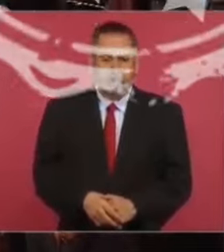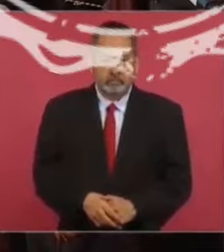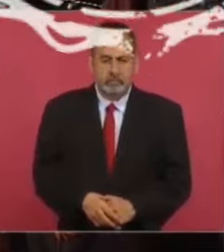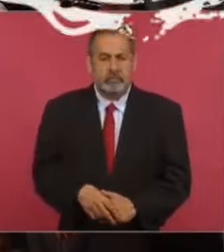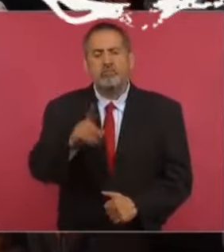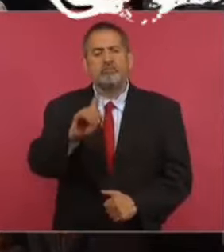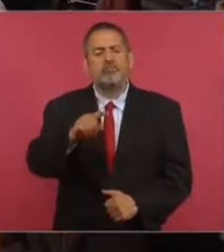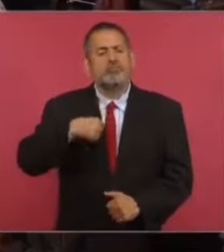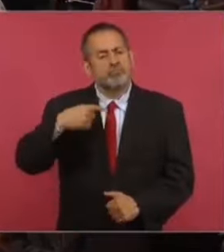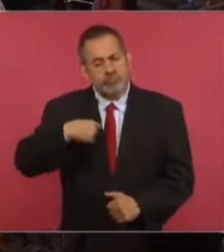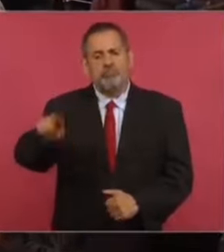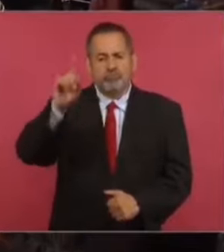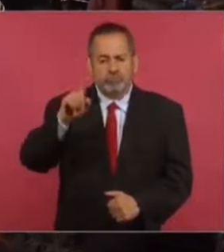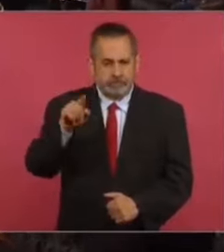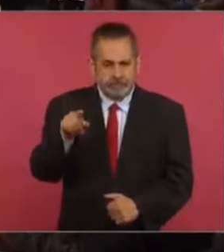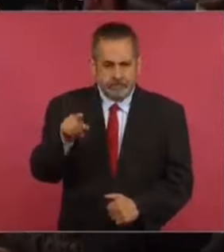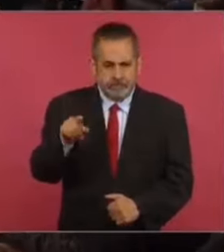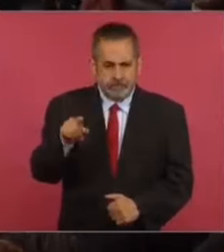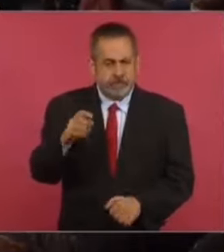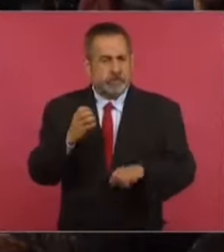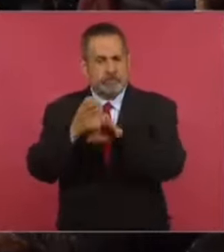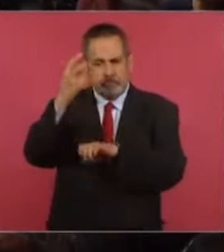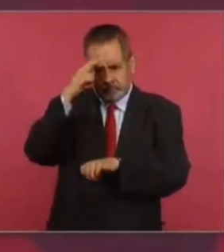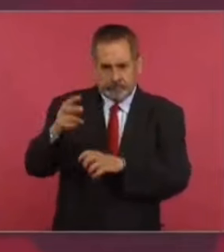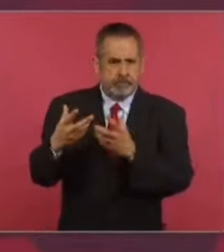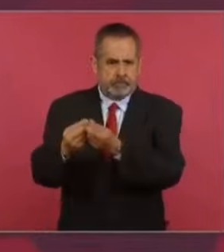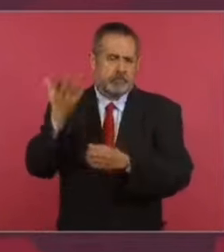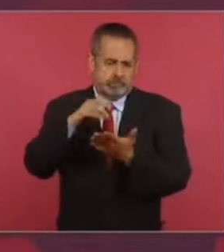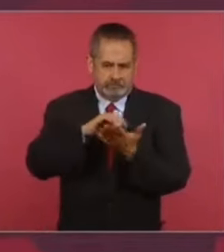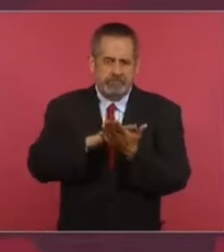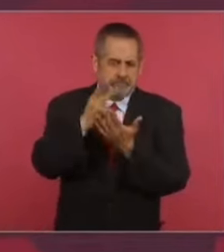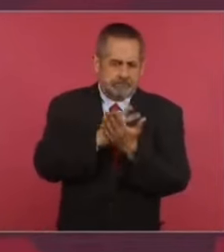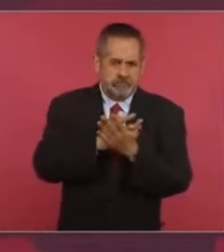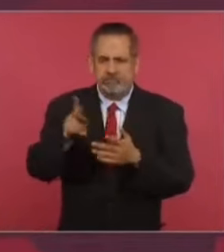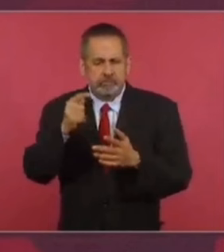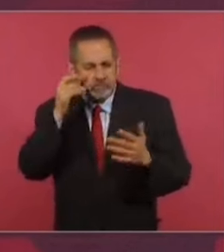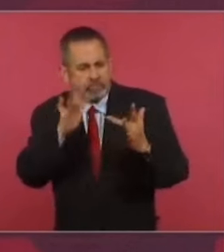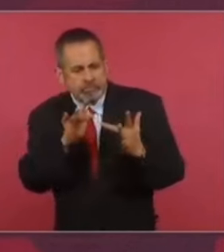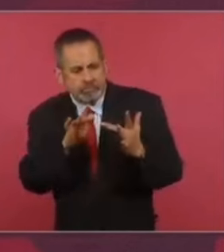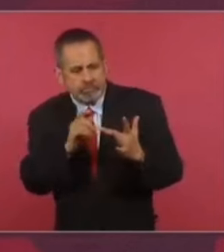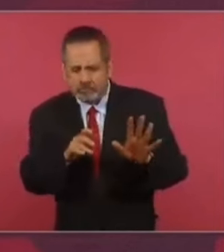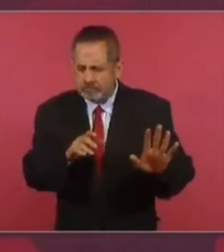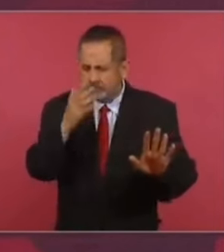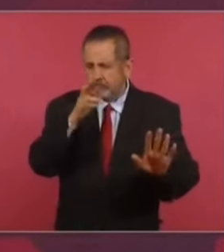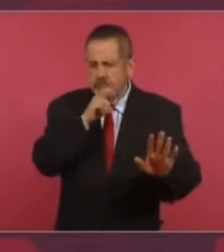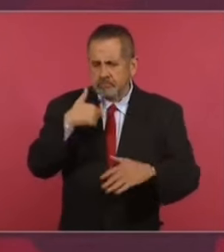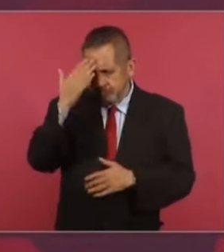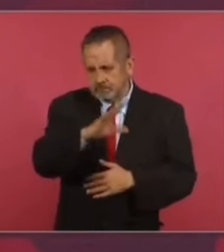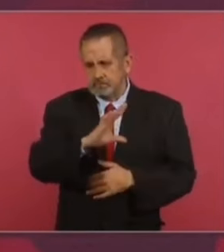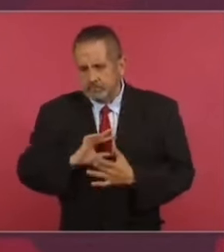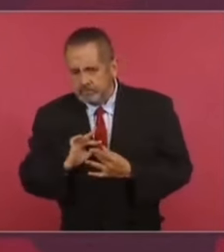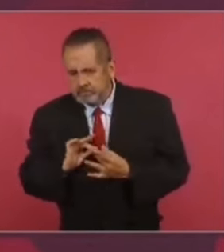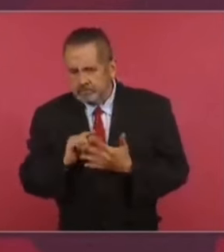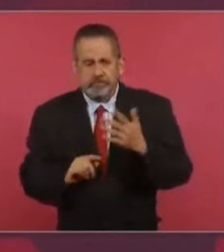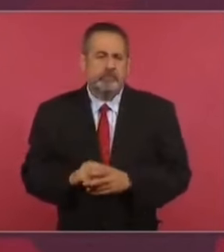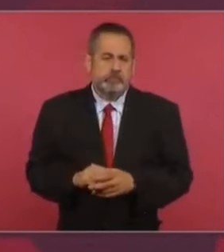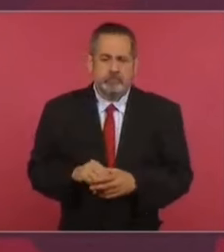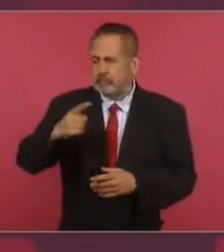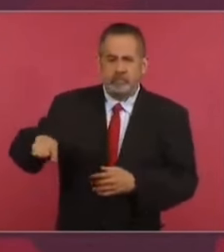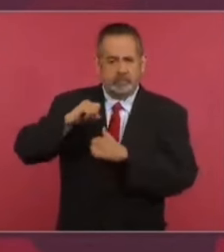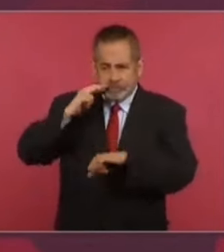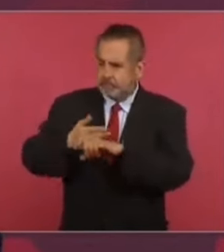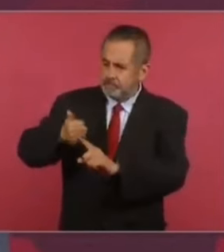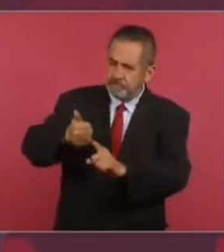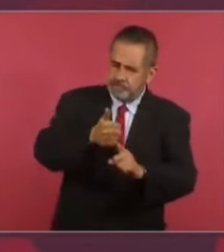No, voy a una gira al Estado de México, ya tenía programada, pero estoy pendiente y ya, pues todos tienen ya sus